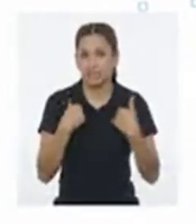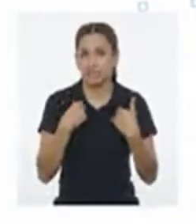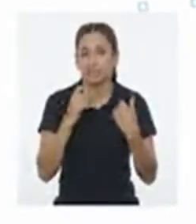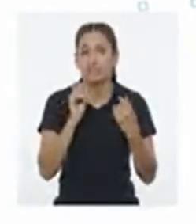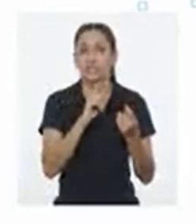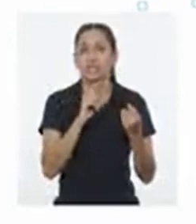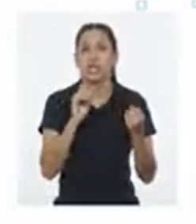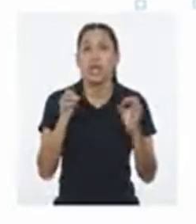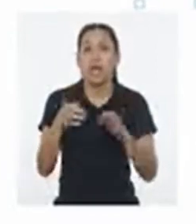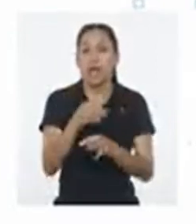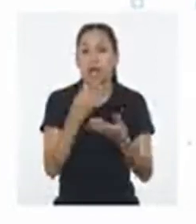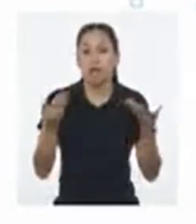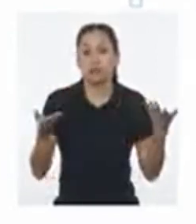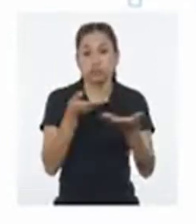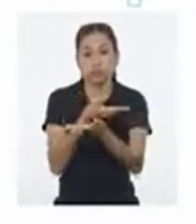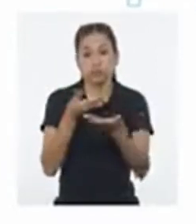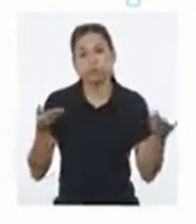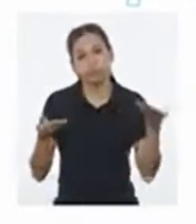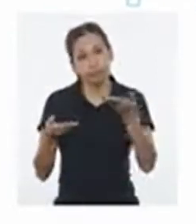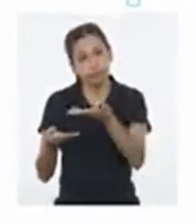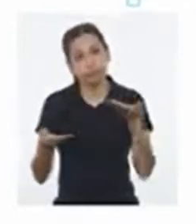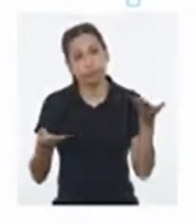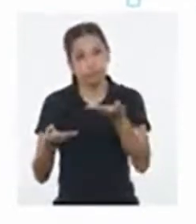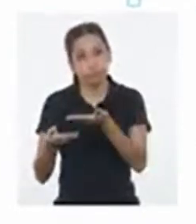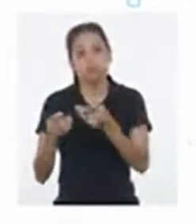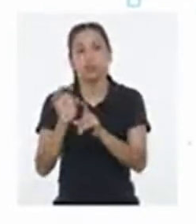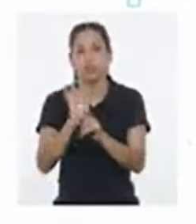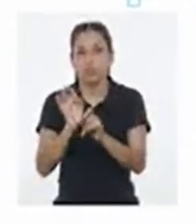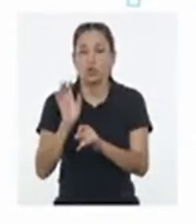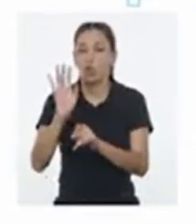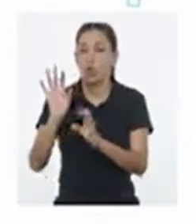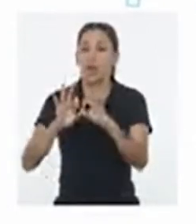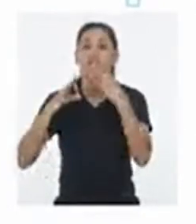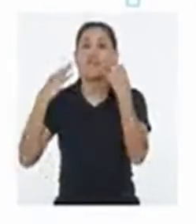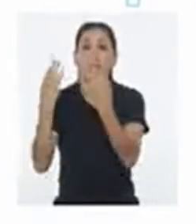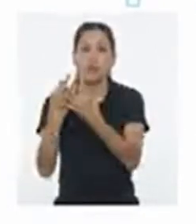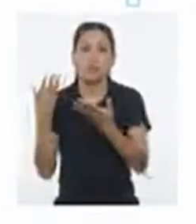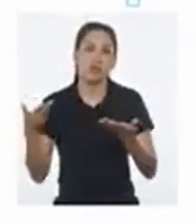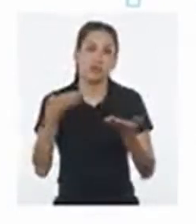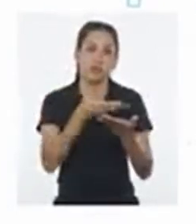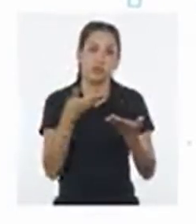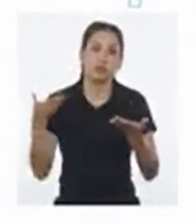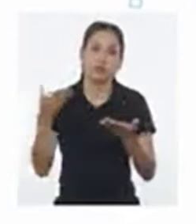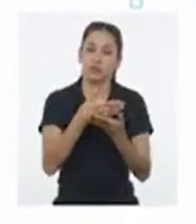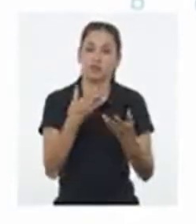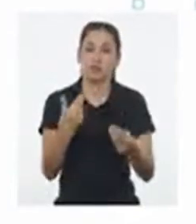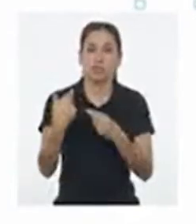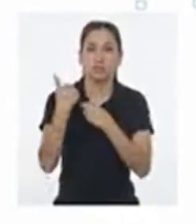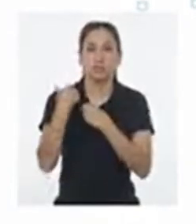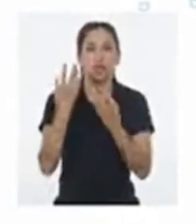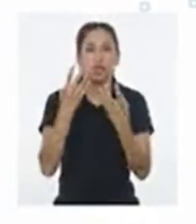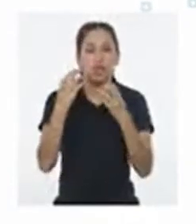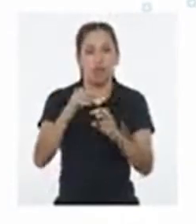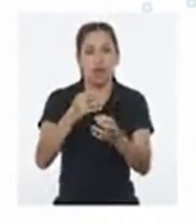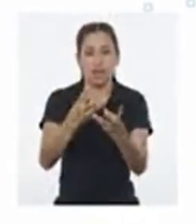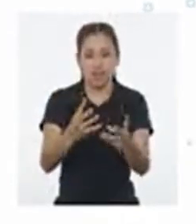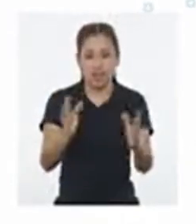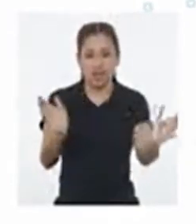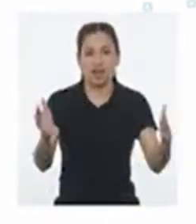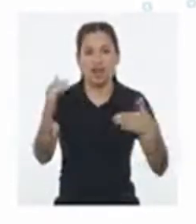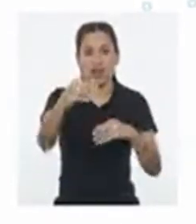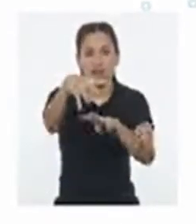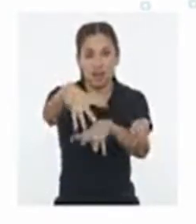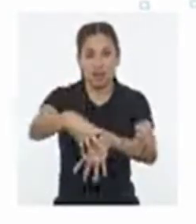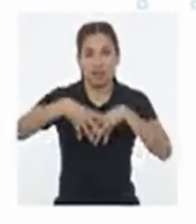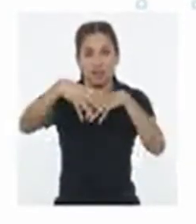a través de la reciprocidad la colaboración de sus parientes en tareas del campo,